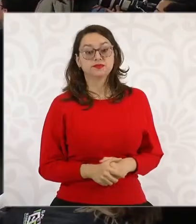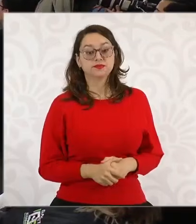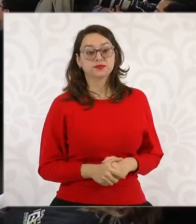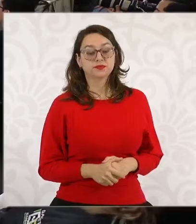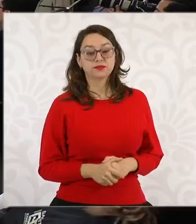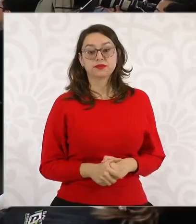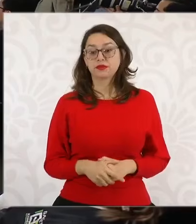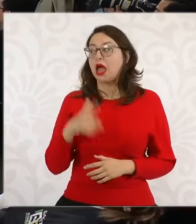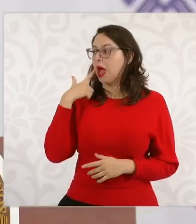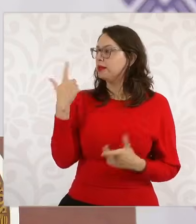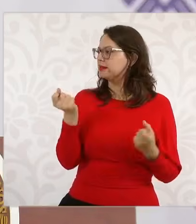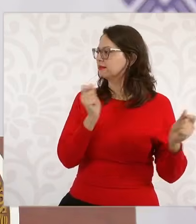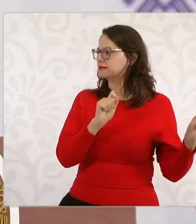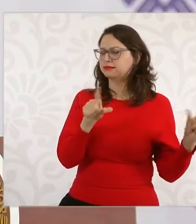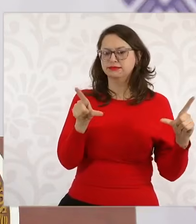Ponla a ver.